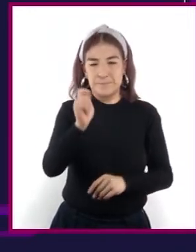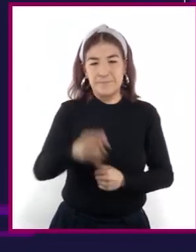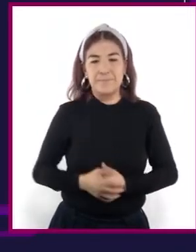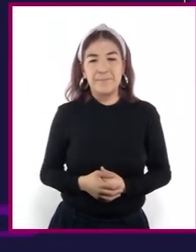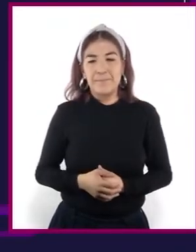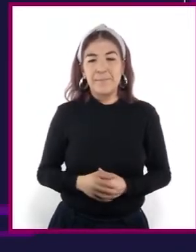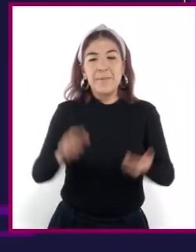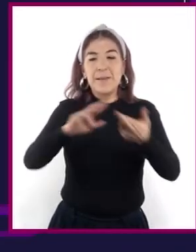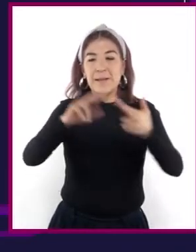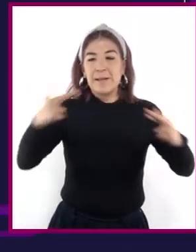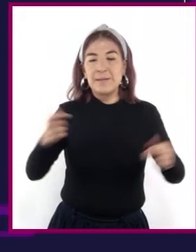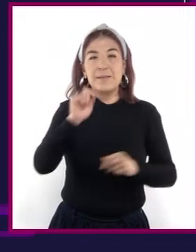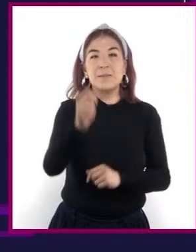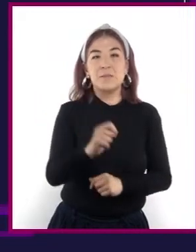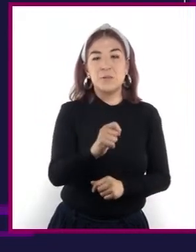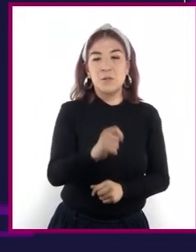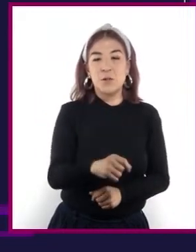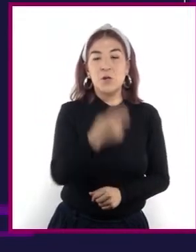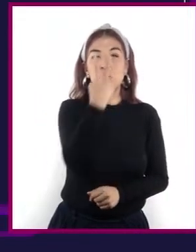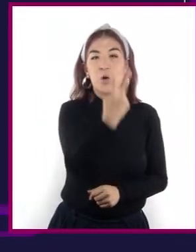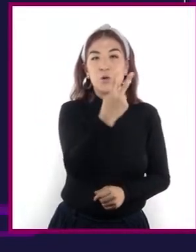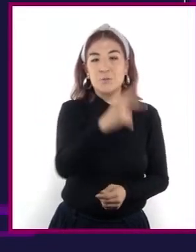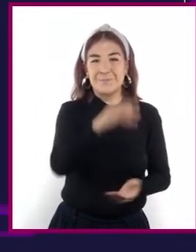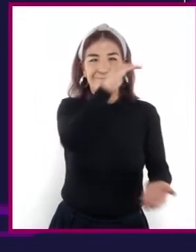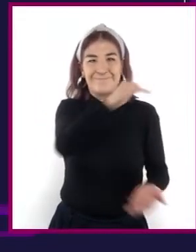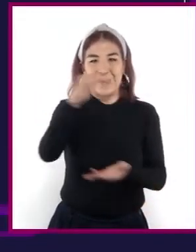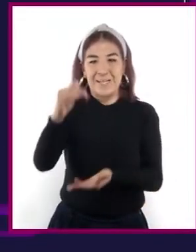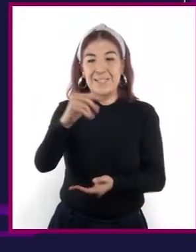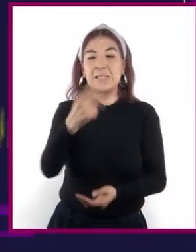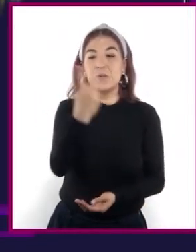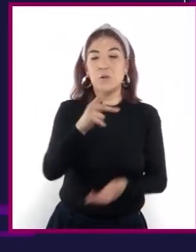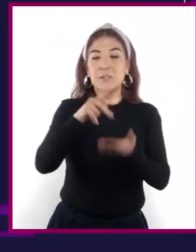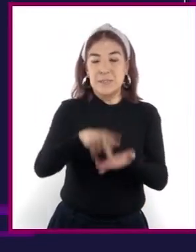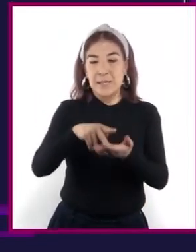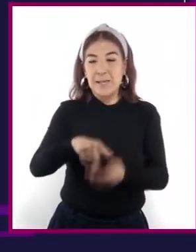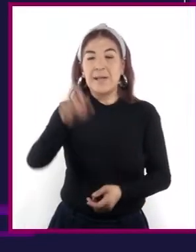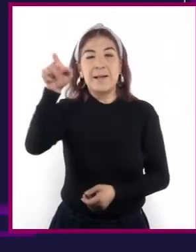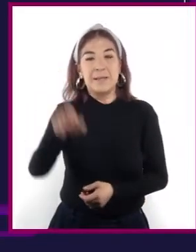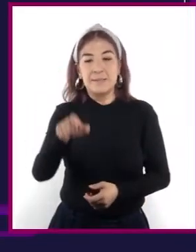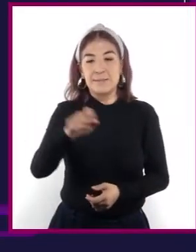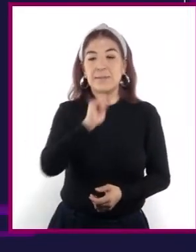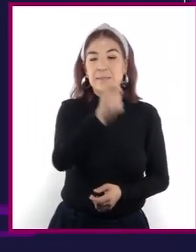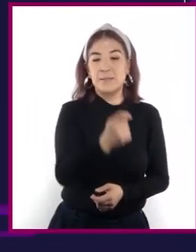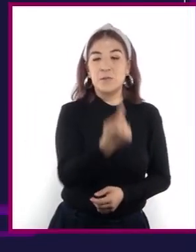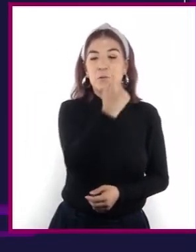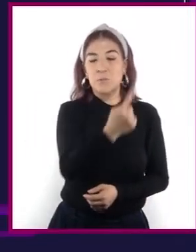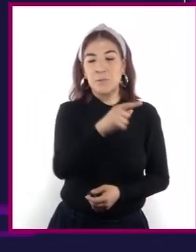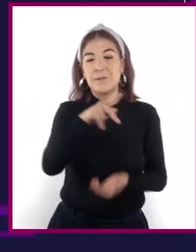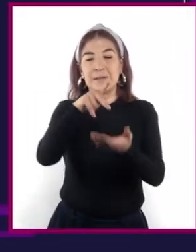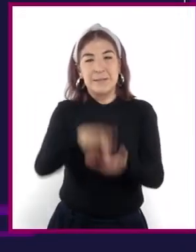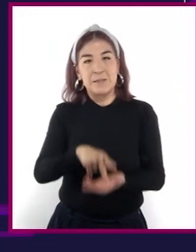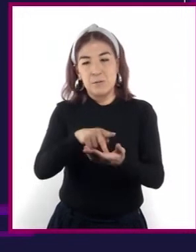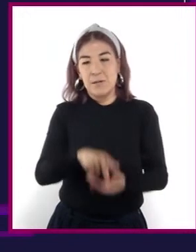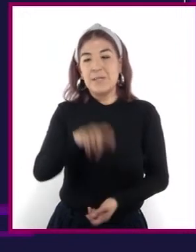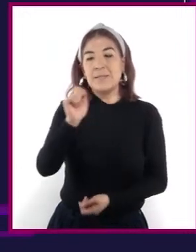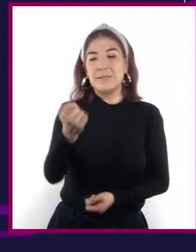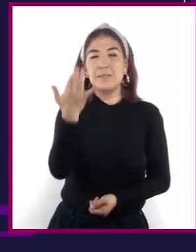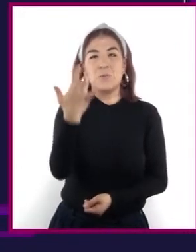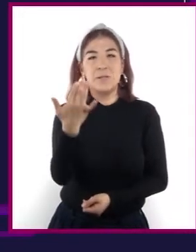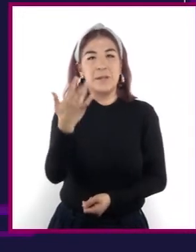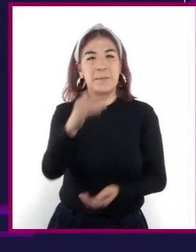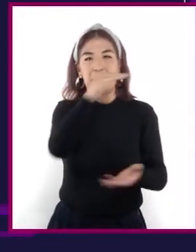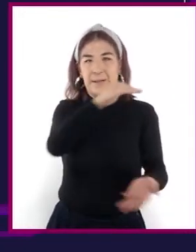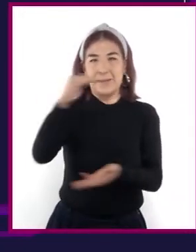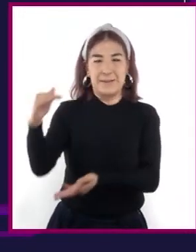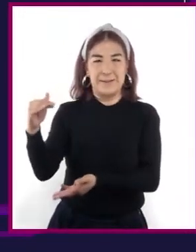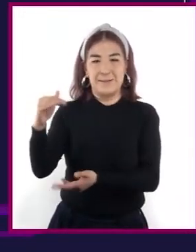las relaciones es paquetes de 2 kilogramos es a X número de paquetes, como paquetes de 1 kilogramo es a